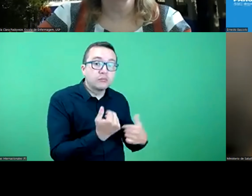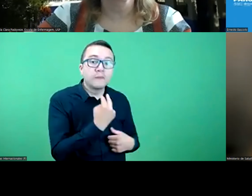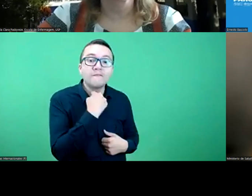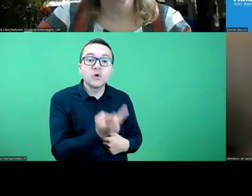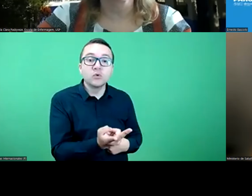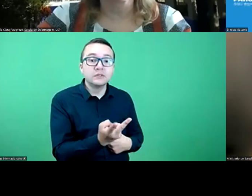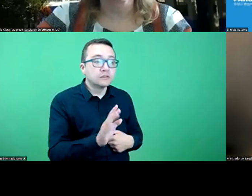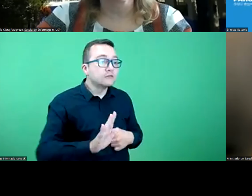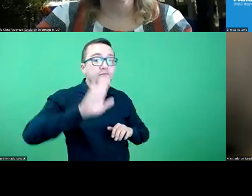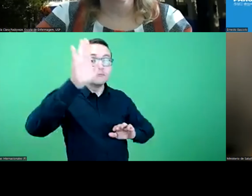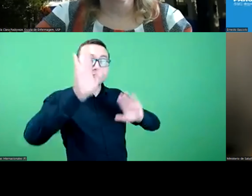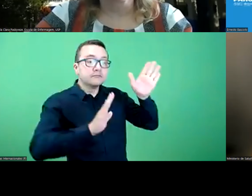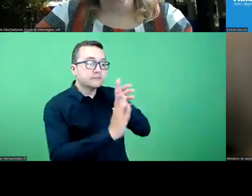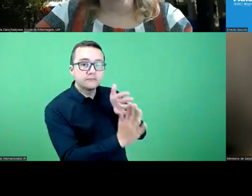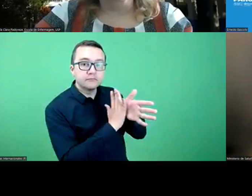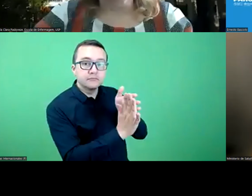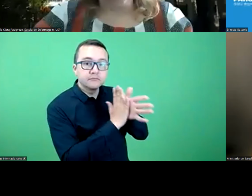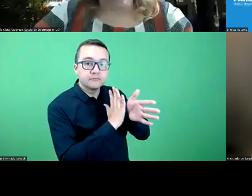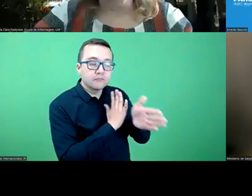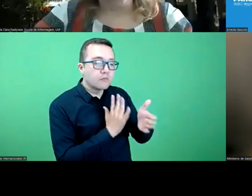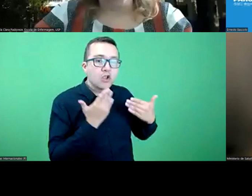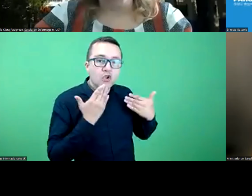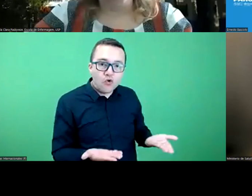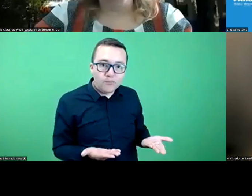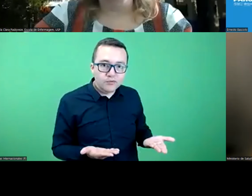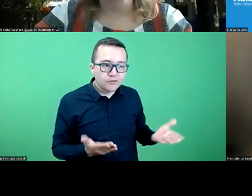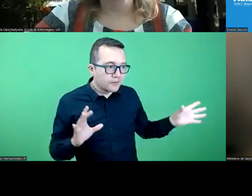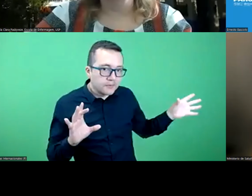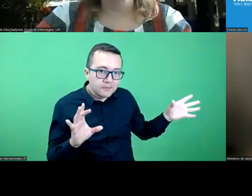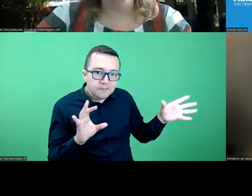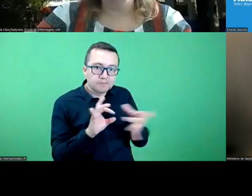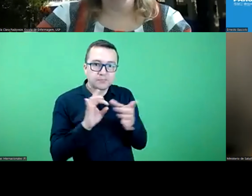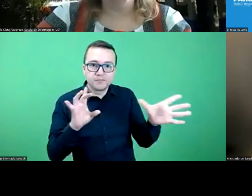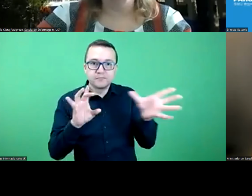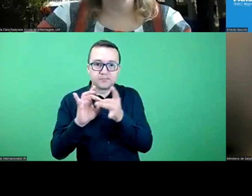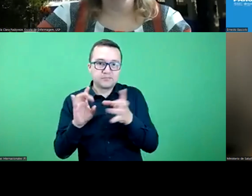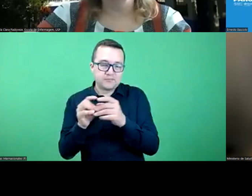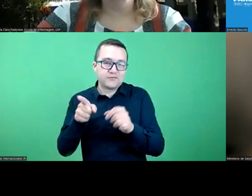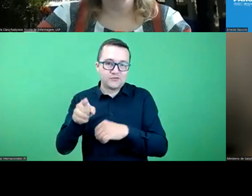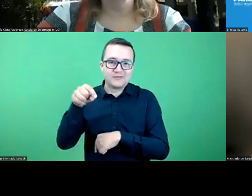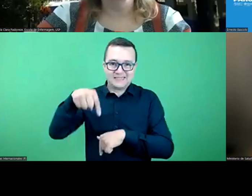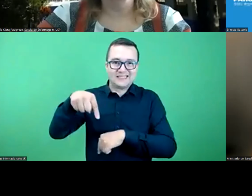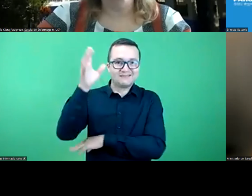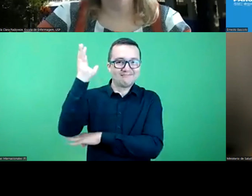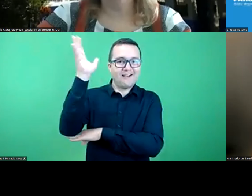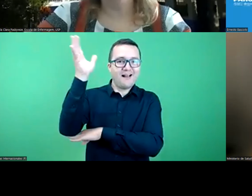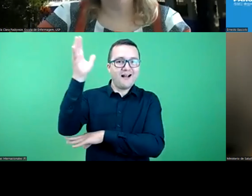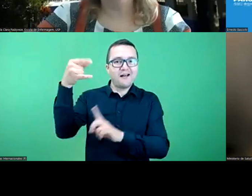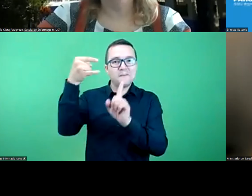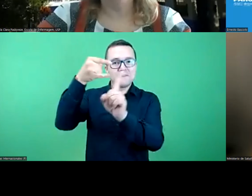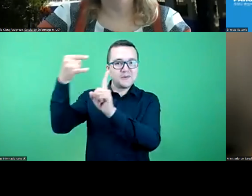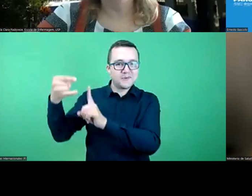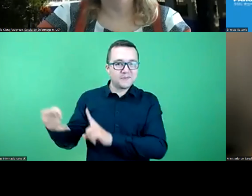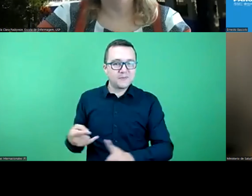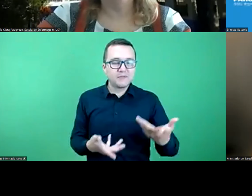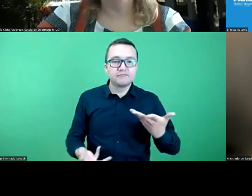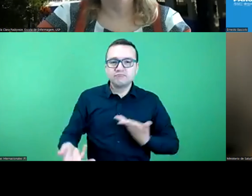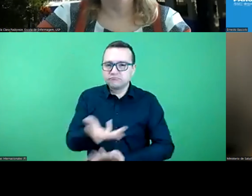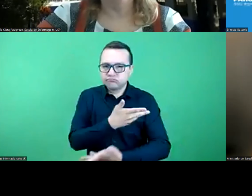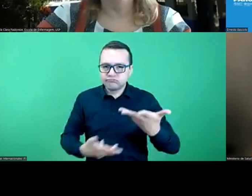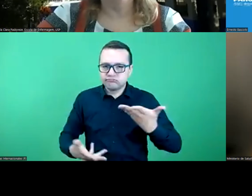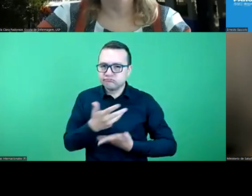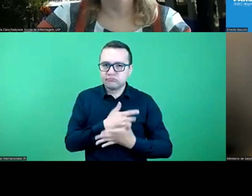y esos elementos fueron parte de la propia metodología del propio seminario. Eso me pareció crucial